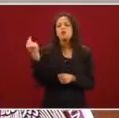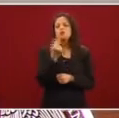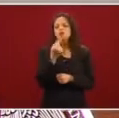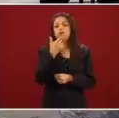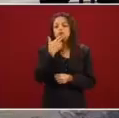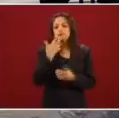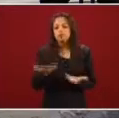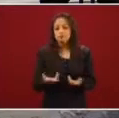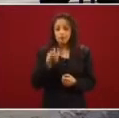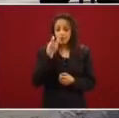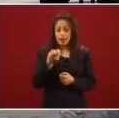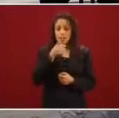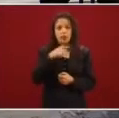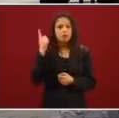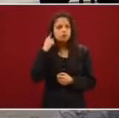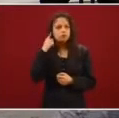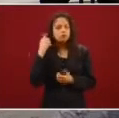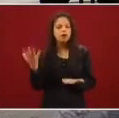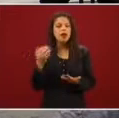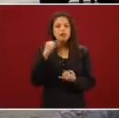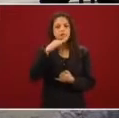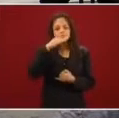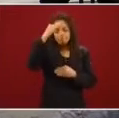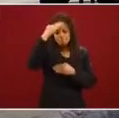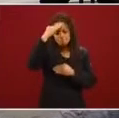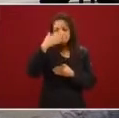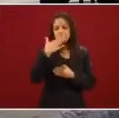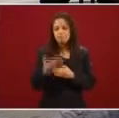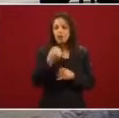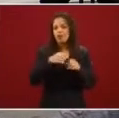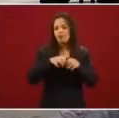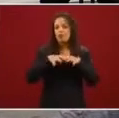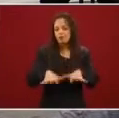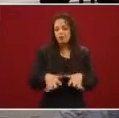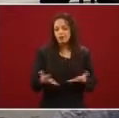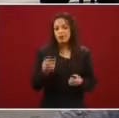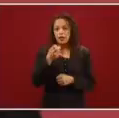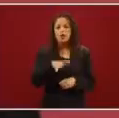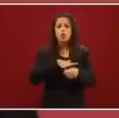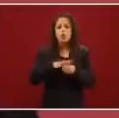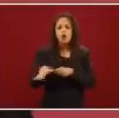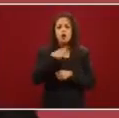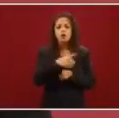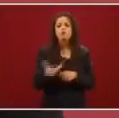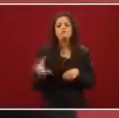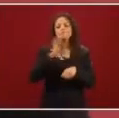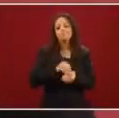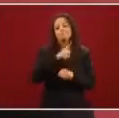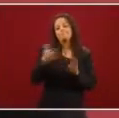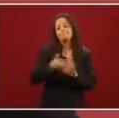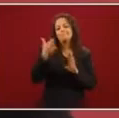hemos escuchado a todos y analizado la información. ¿Cuál es el mecanismo de control? Pues en particular el permiso de construcción.